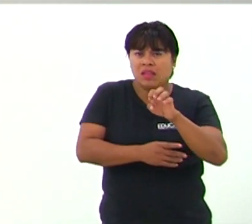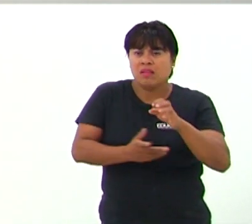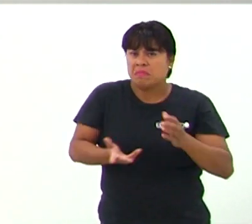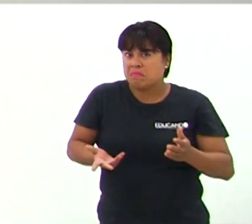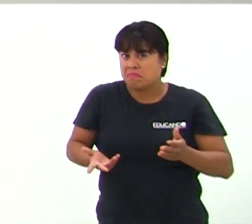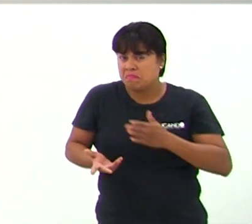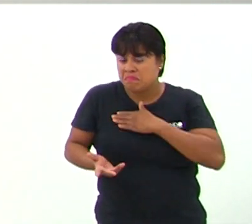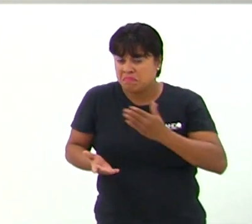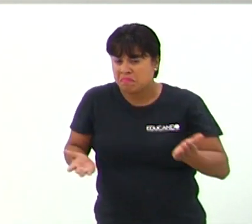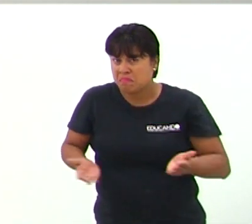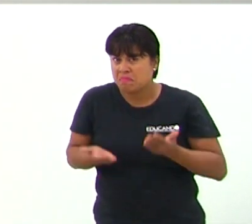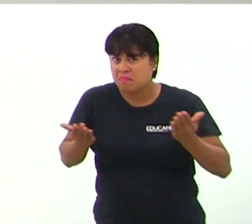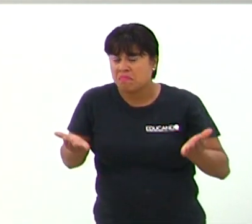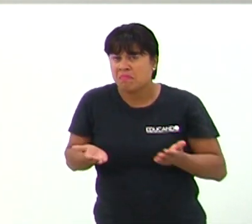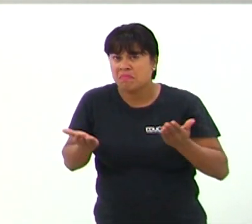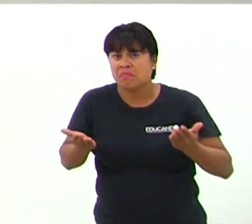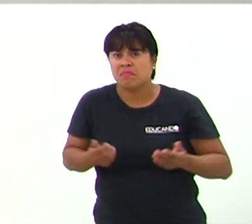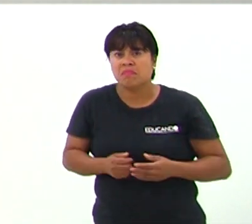¿Optimista?